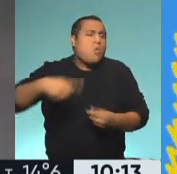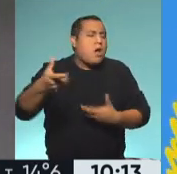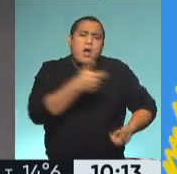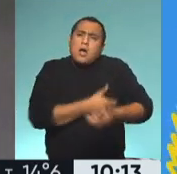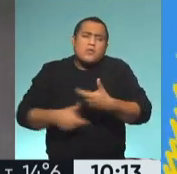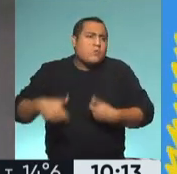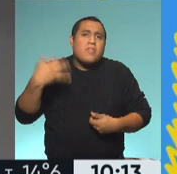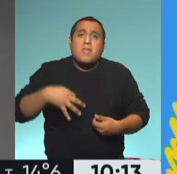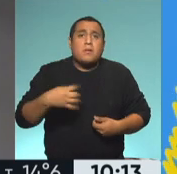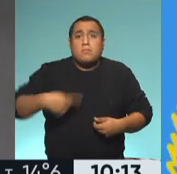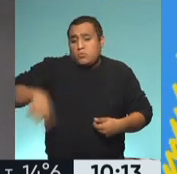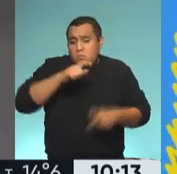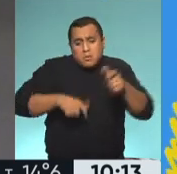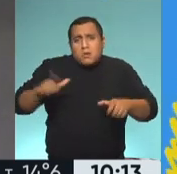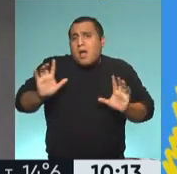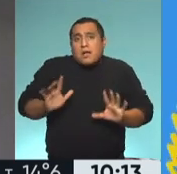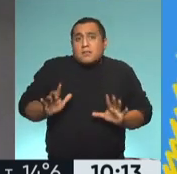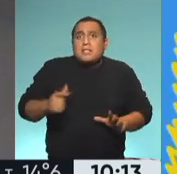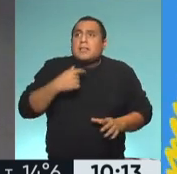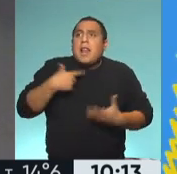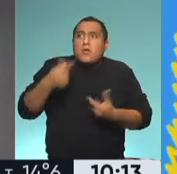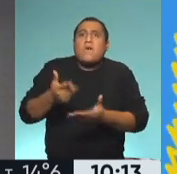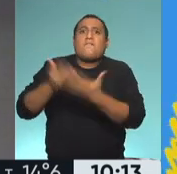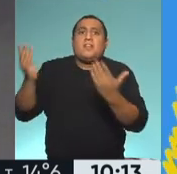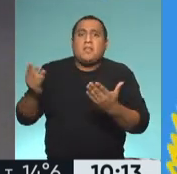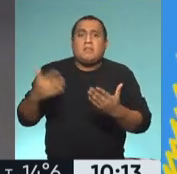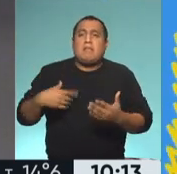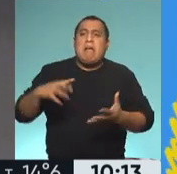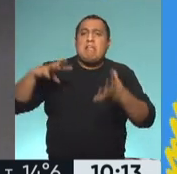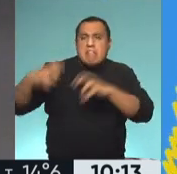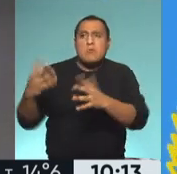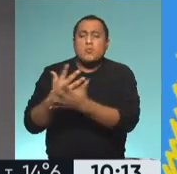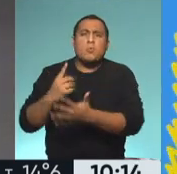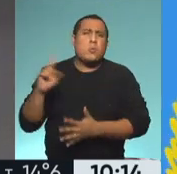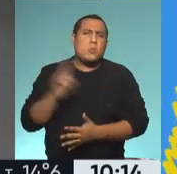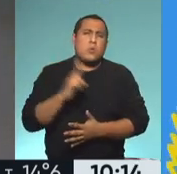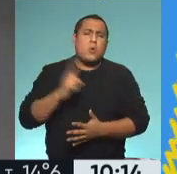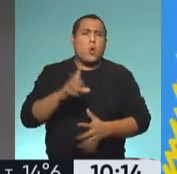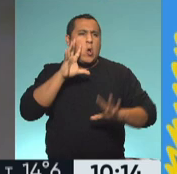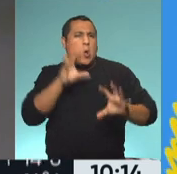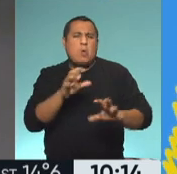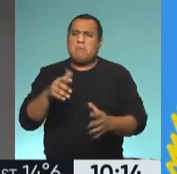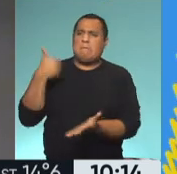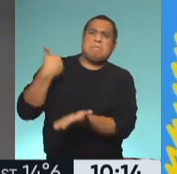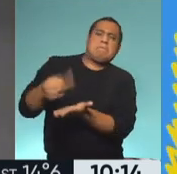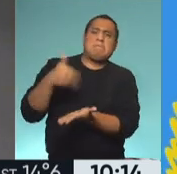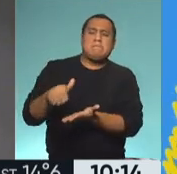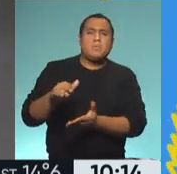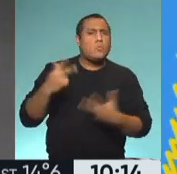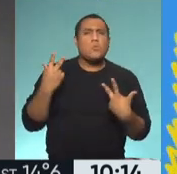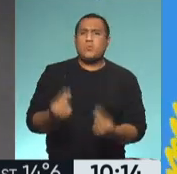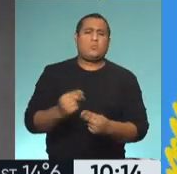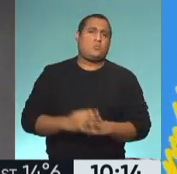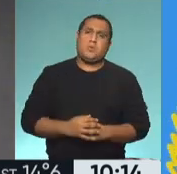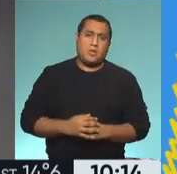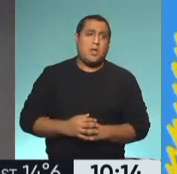seres humanos somos así. Queremos hacer felices a los demás, no hacerlos desgraciados. No queremos odiar ni despreciar a nadie. En este mundo hay